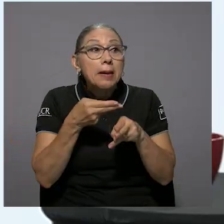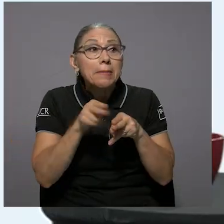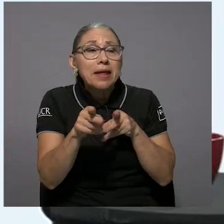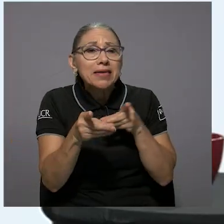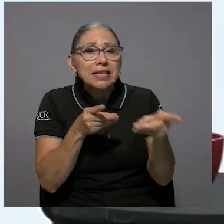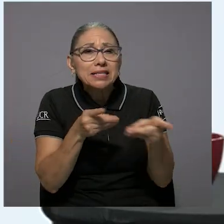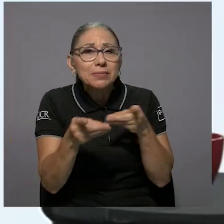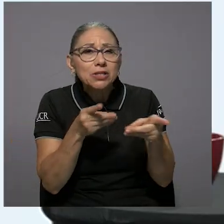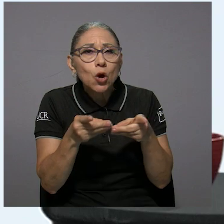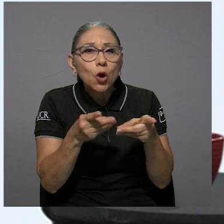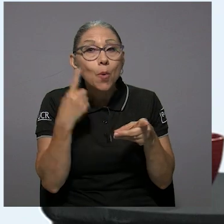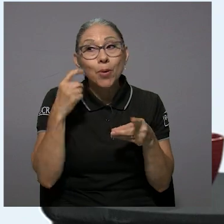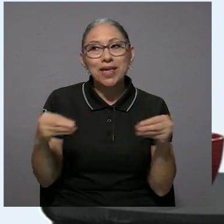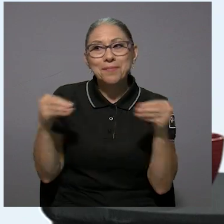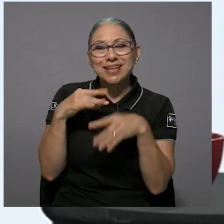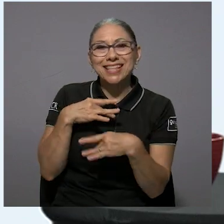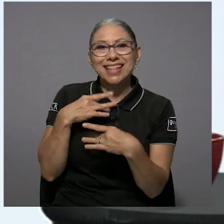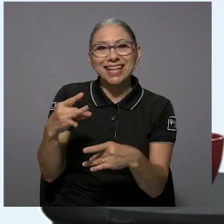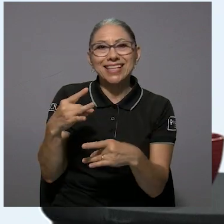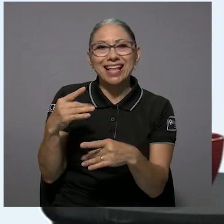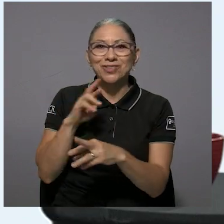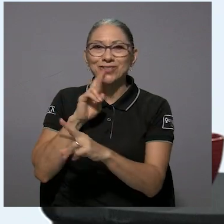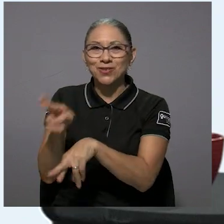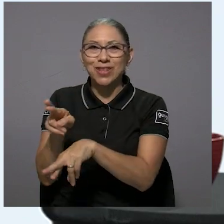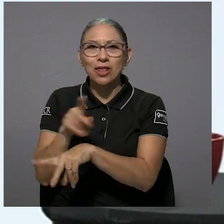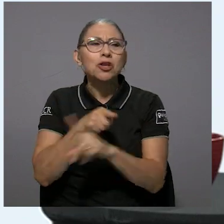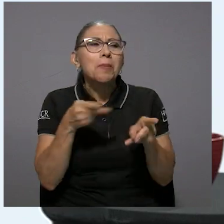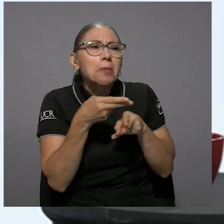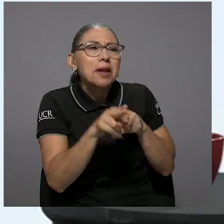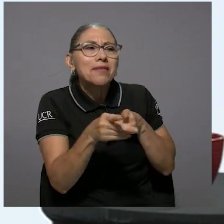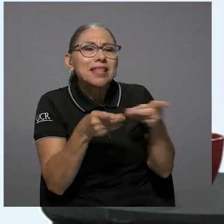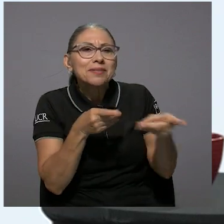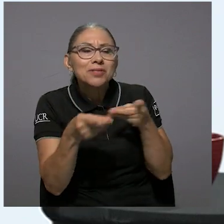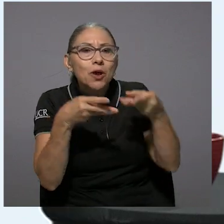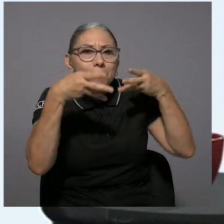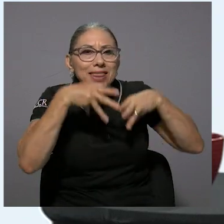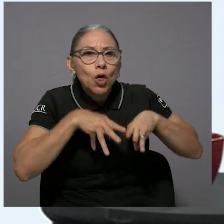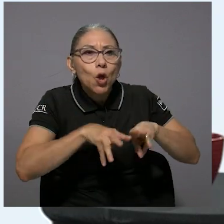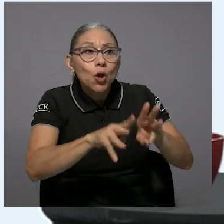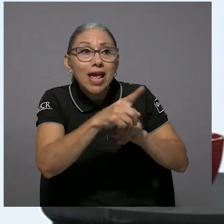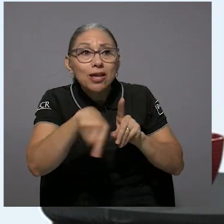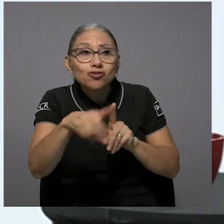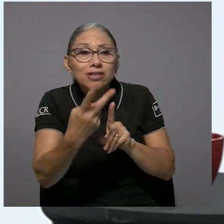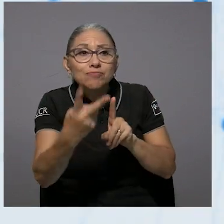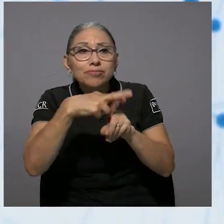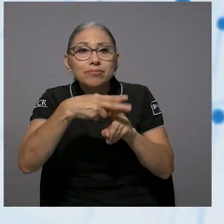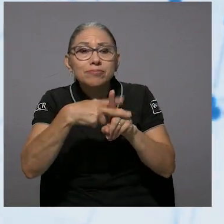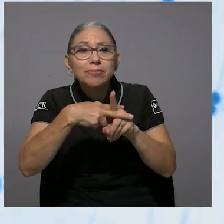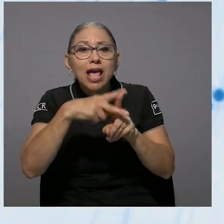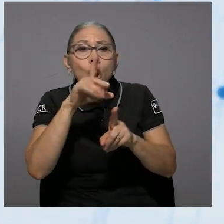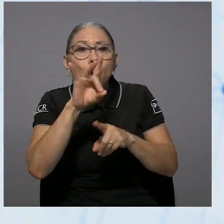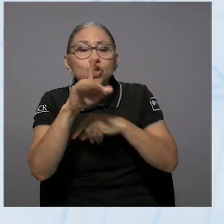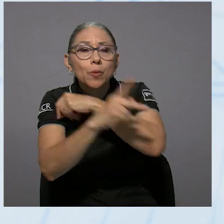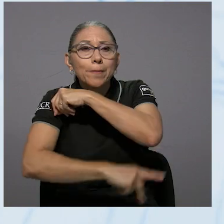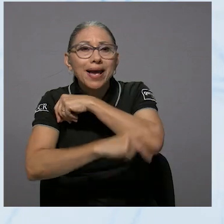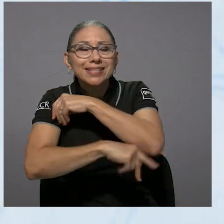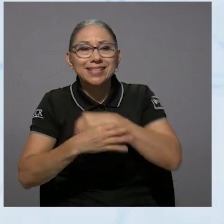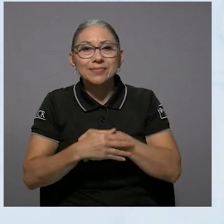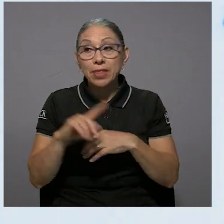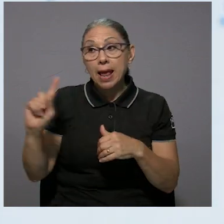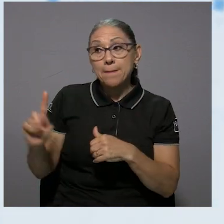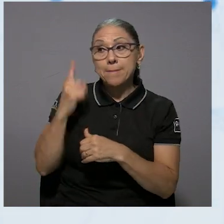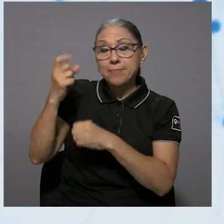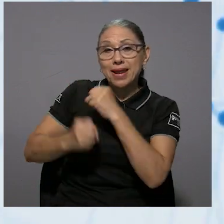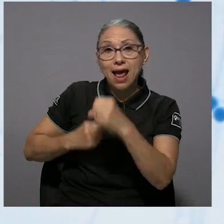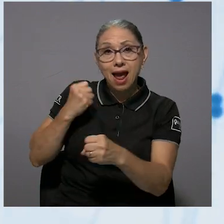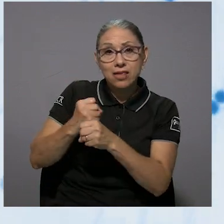descripción, porque lo que más nos interesa es los resultados, de la metodología que ustedes emplearon en los 8 países. Lo que estamos haciendo, el primer